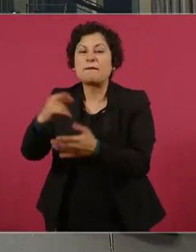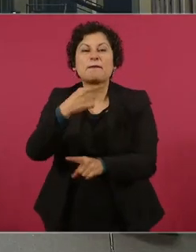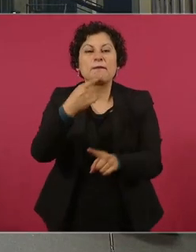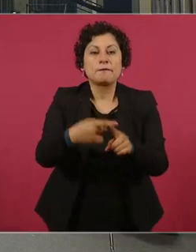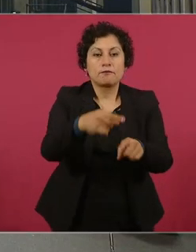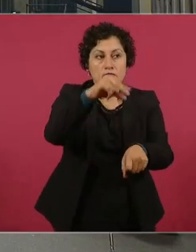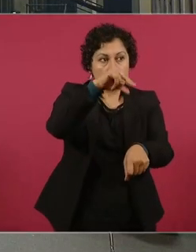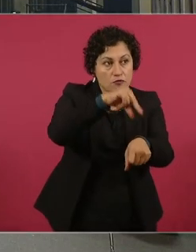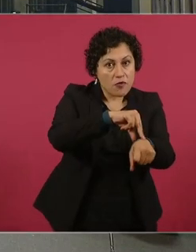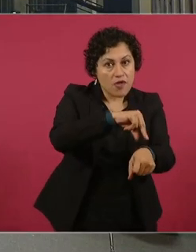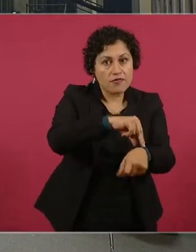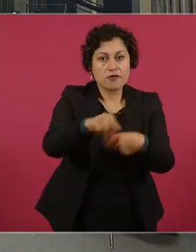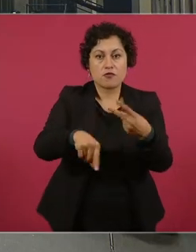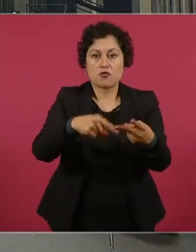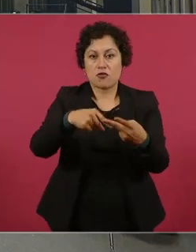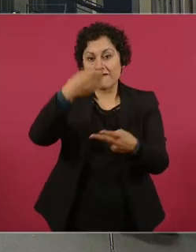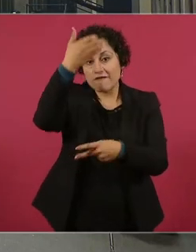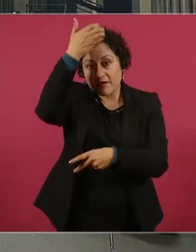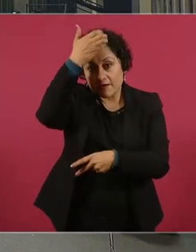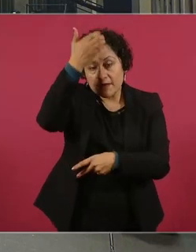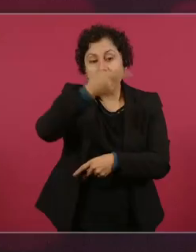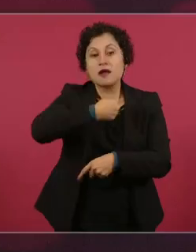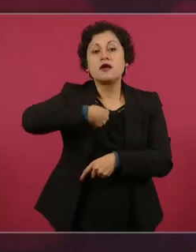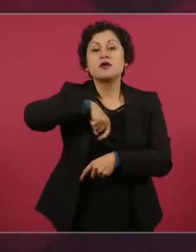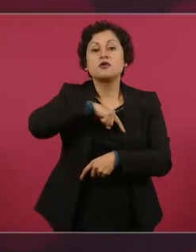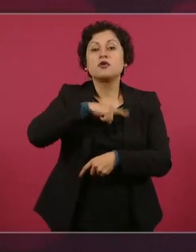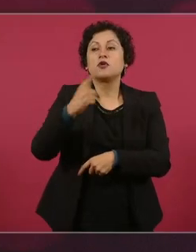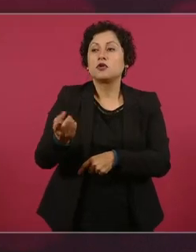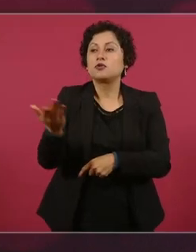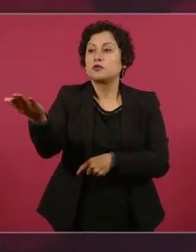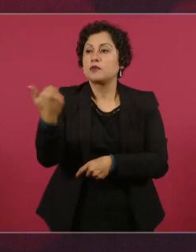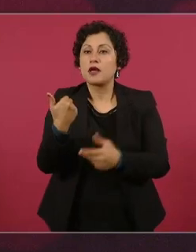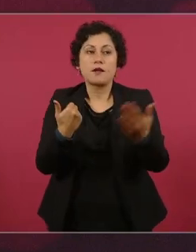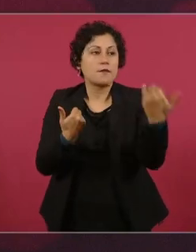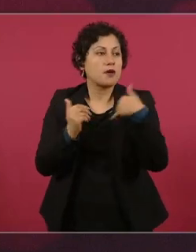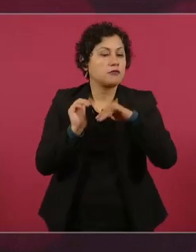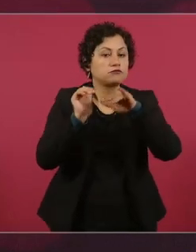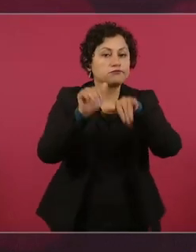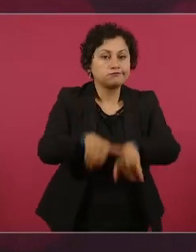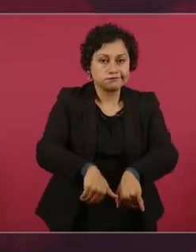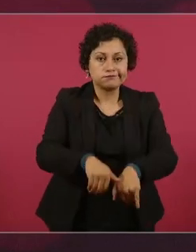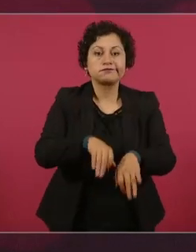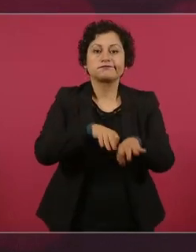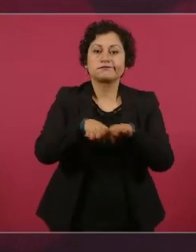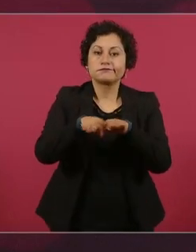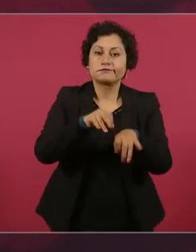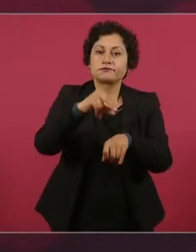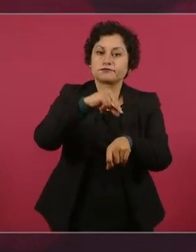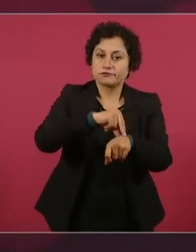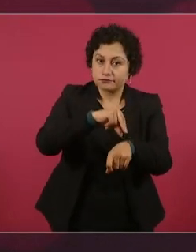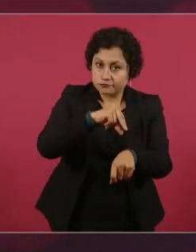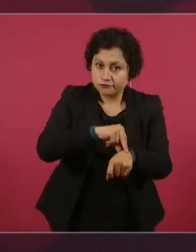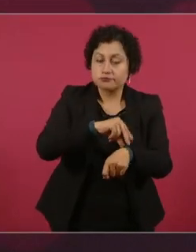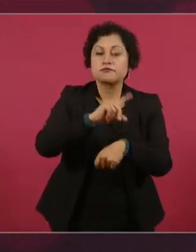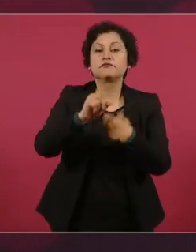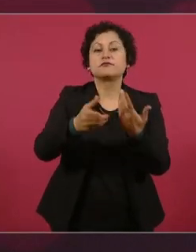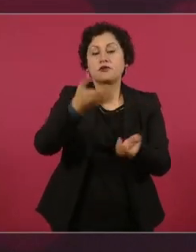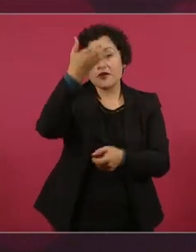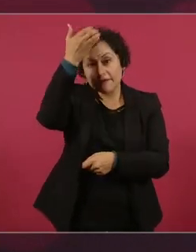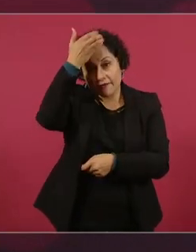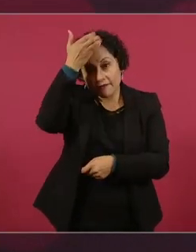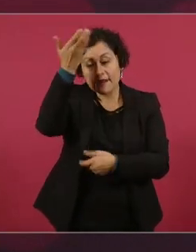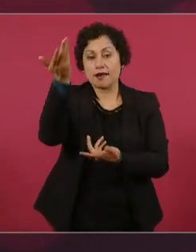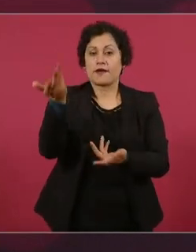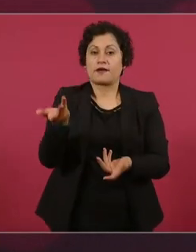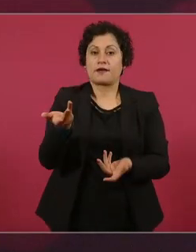contratamos médicos, contratamos enfermeras, formamos, porque no había